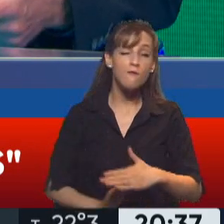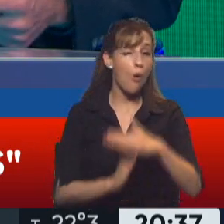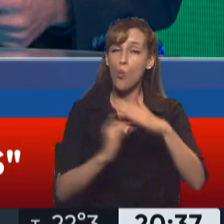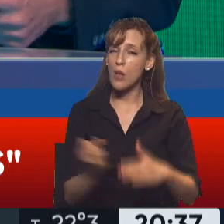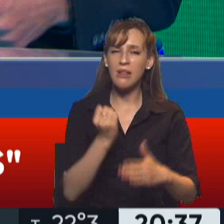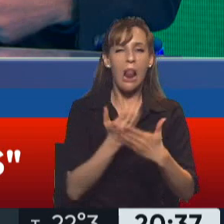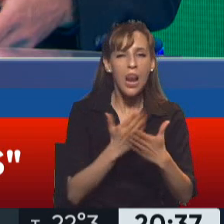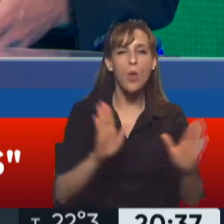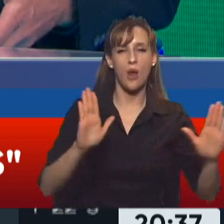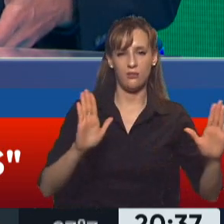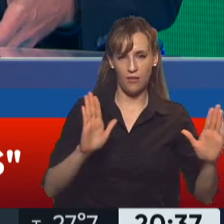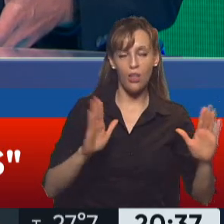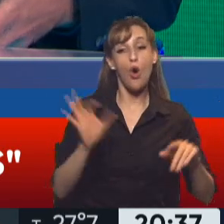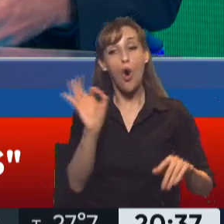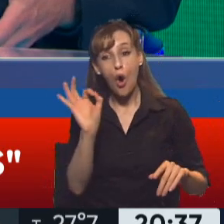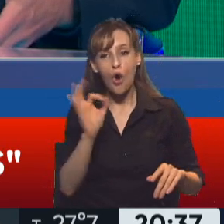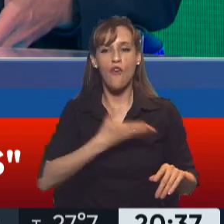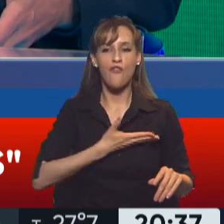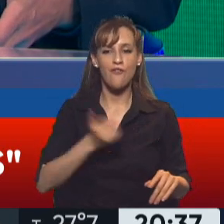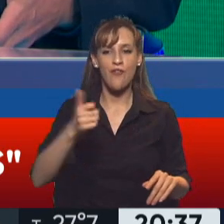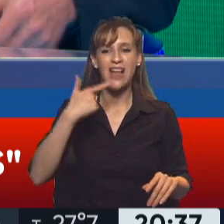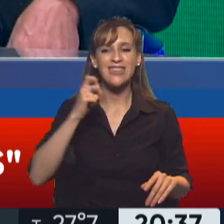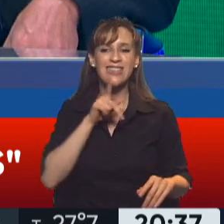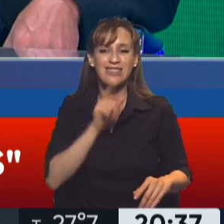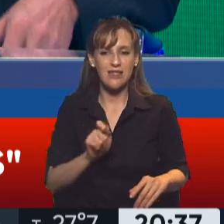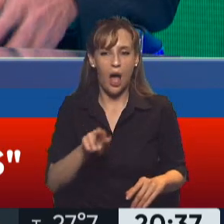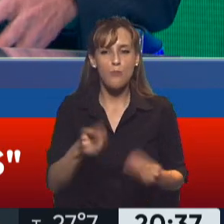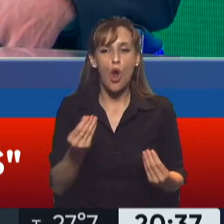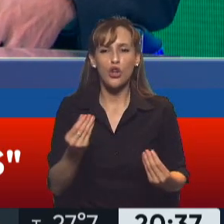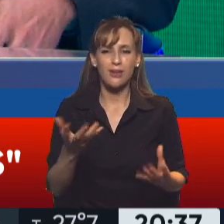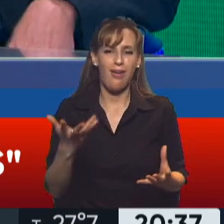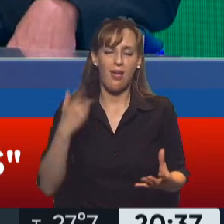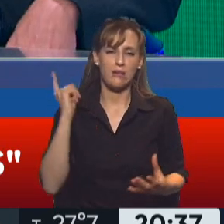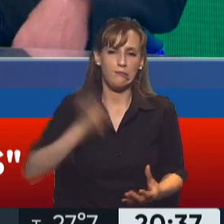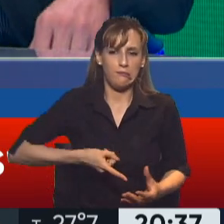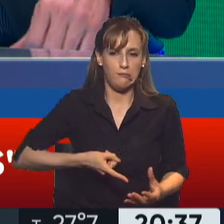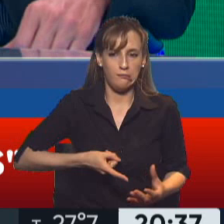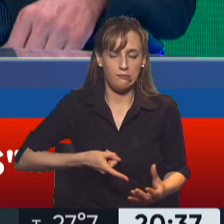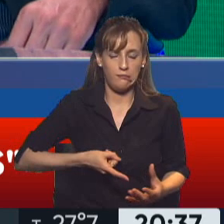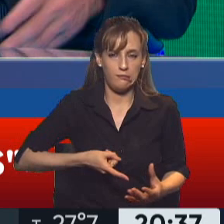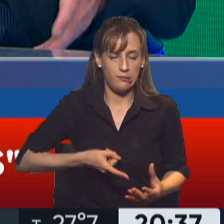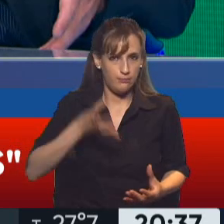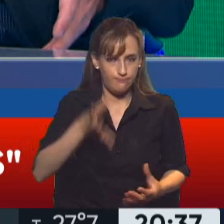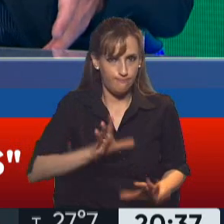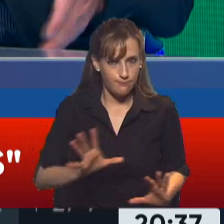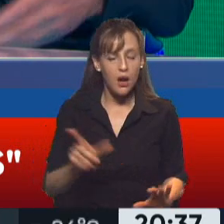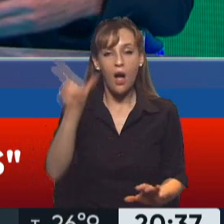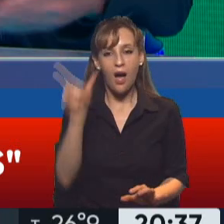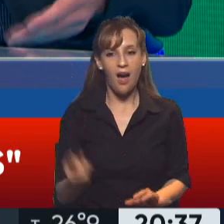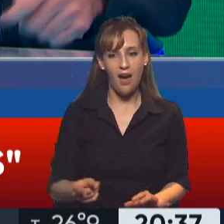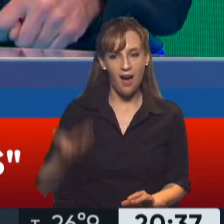como fascistas, sí. porque efectivamente tienen tendencias autoritarias muy, muy visibles. En el caso de Argentina, lo hemos